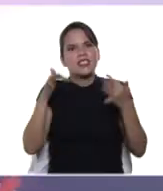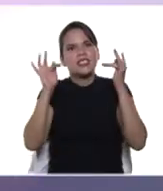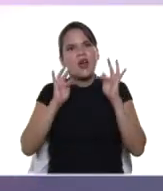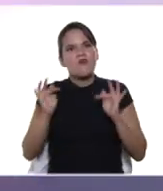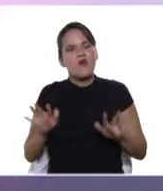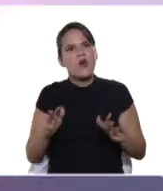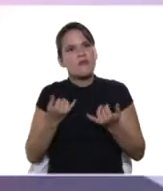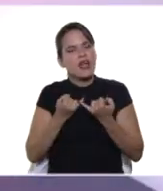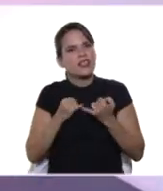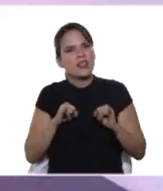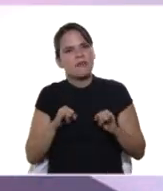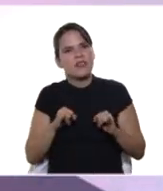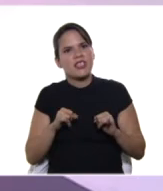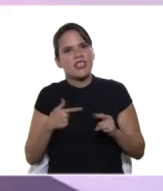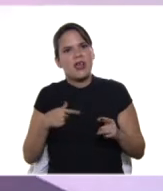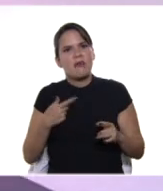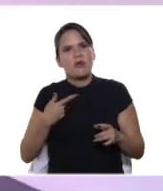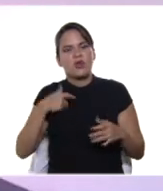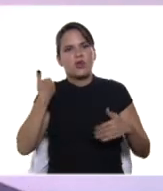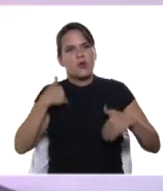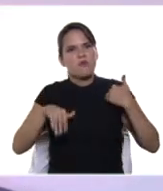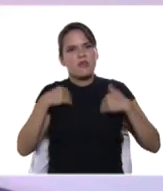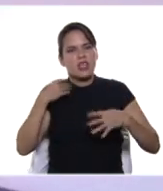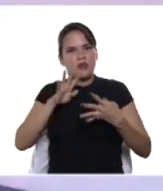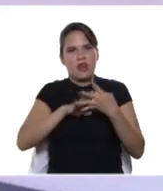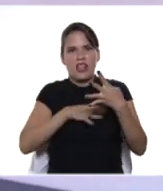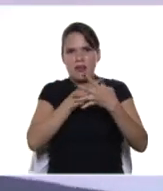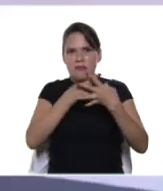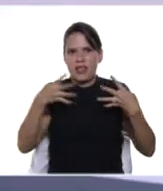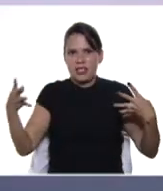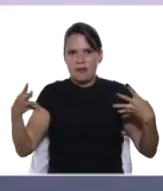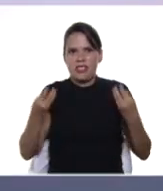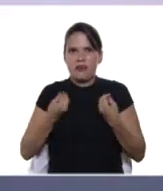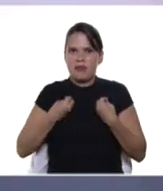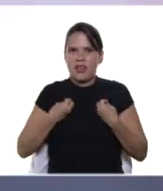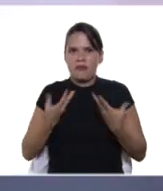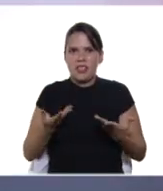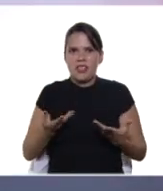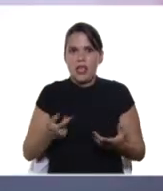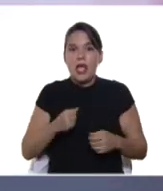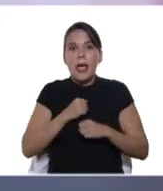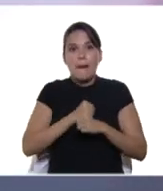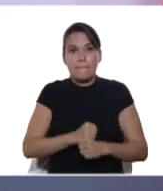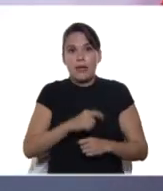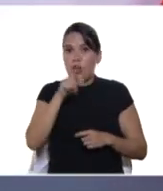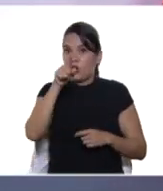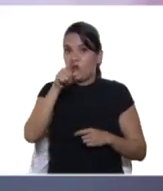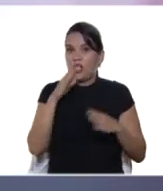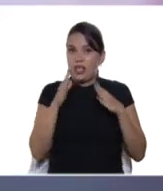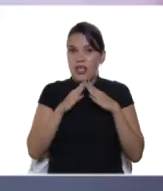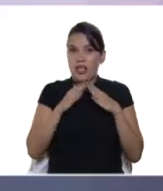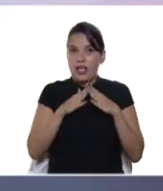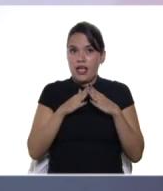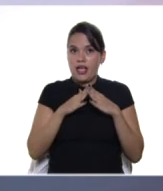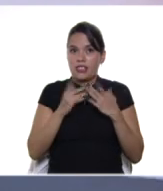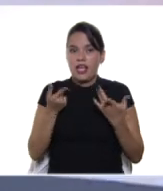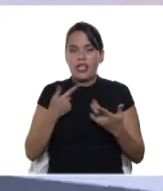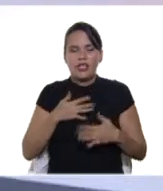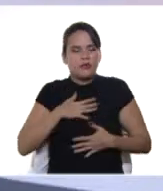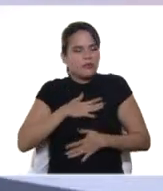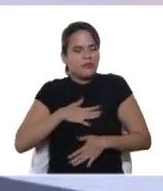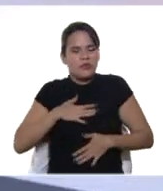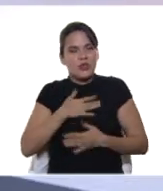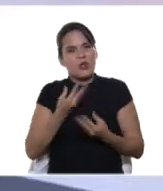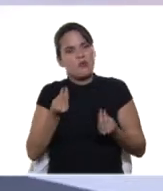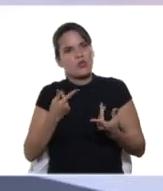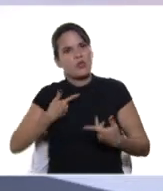manera llegamos al final de nuestro miércoles de Matemáticas para la Vida. Espero que ustedes desde casa hayan disfrutado